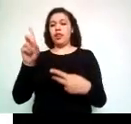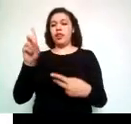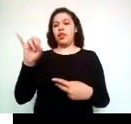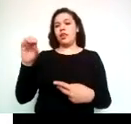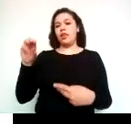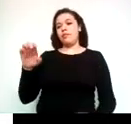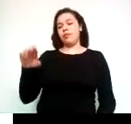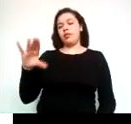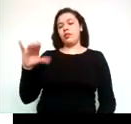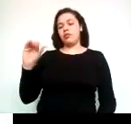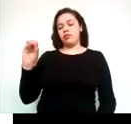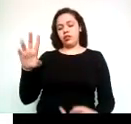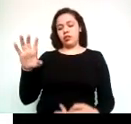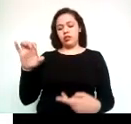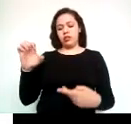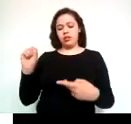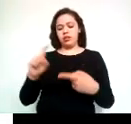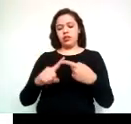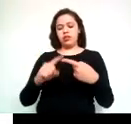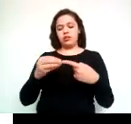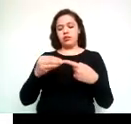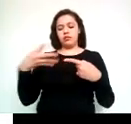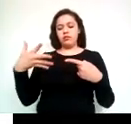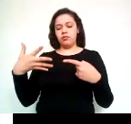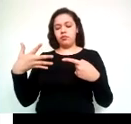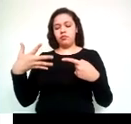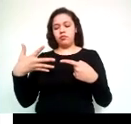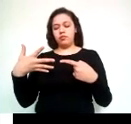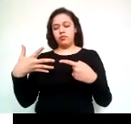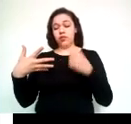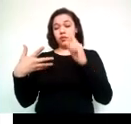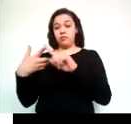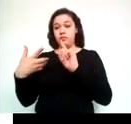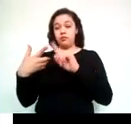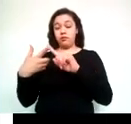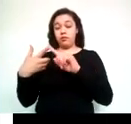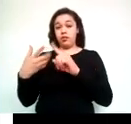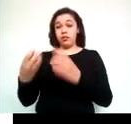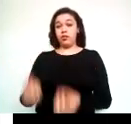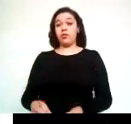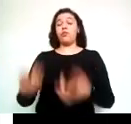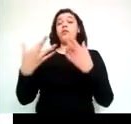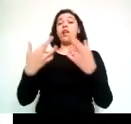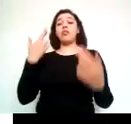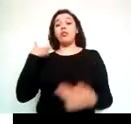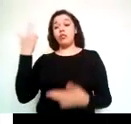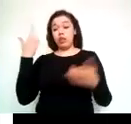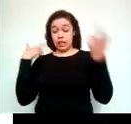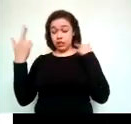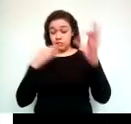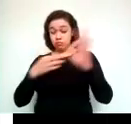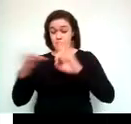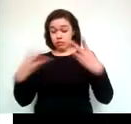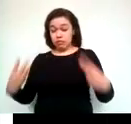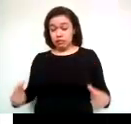carga de trabajo encontramos la dimensión de cargas cuantitativas, ritmos de trabajo acelerado,